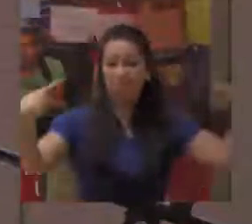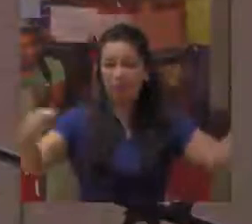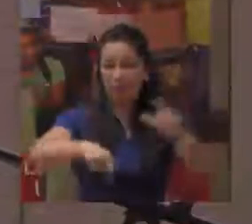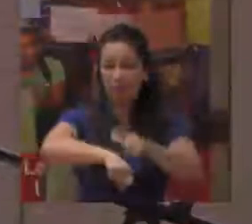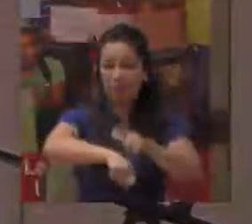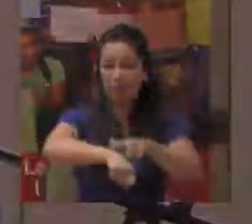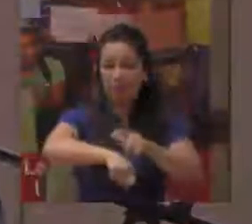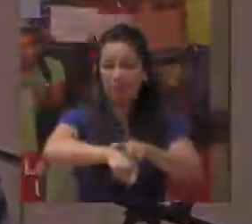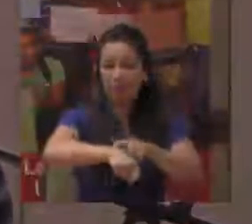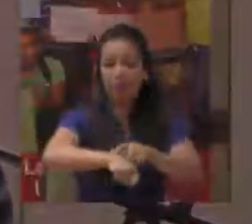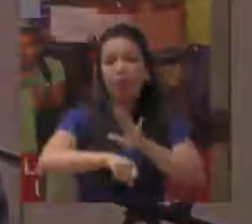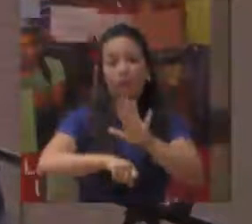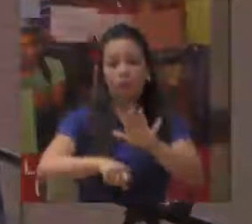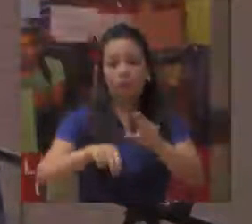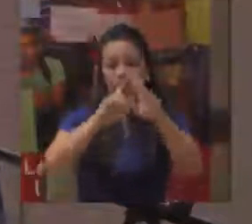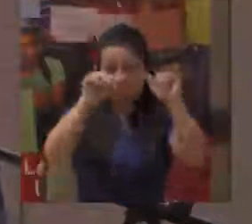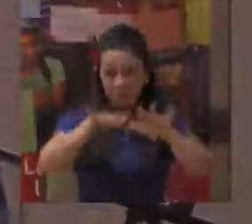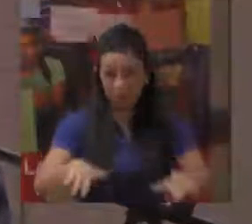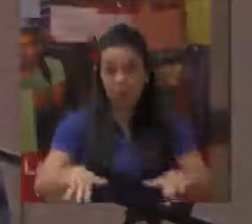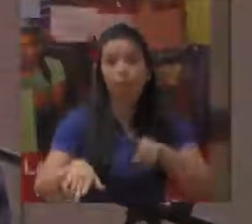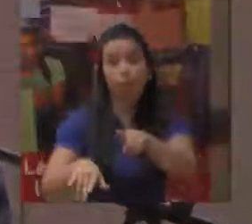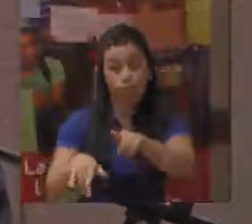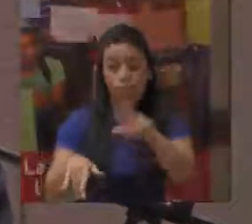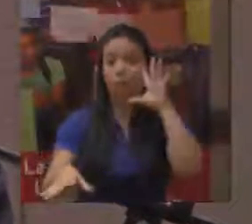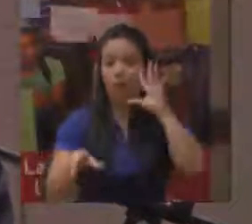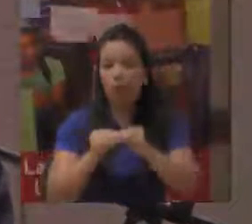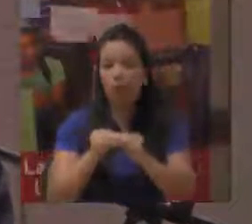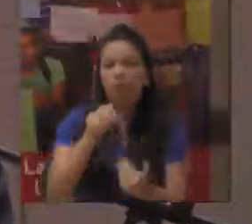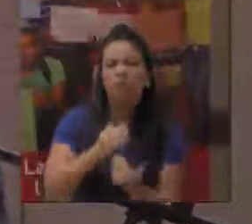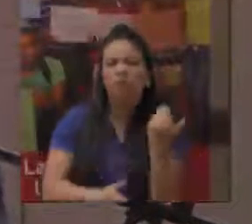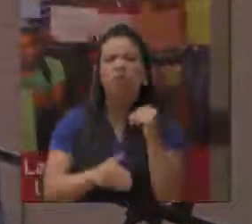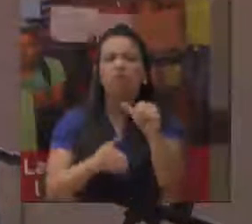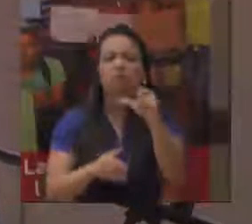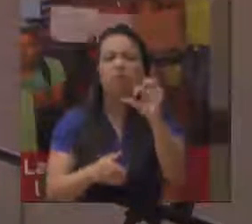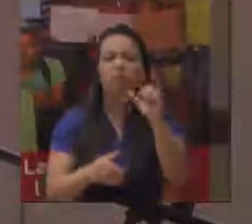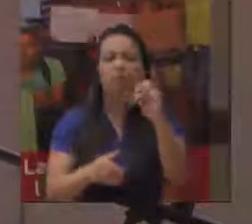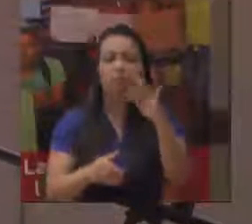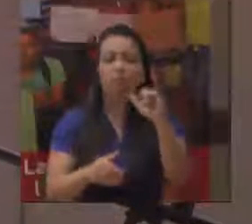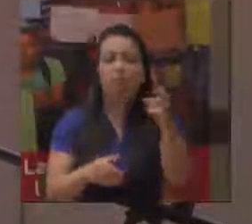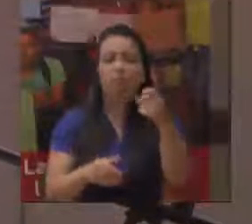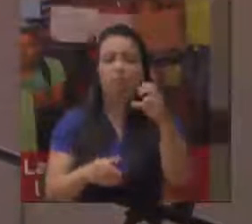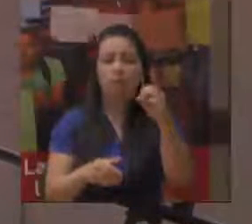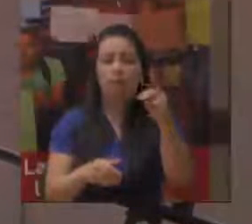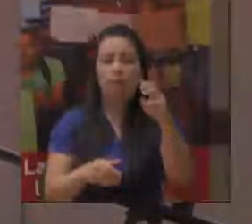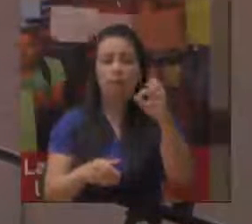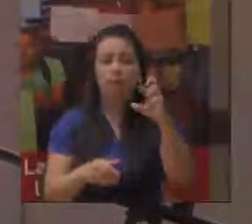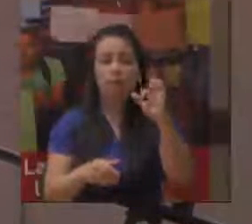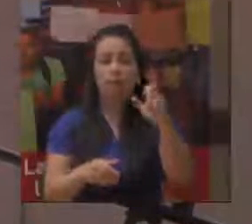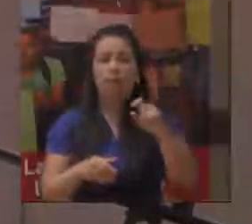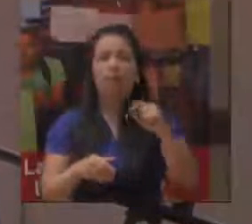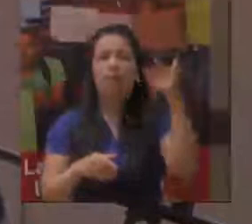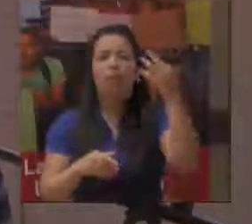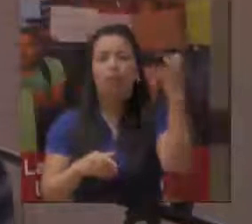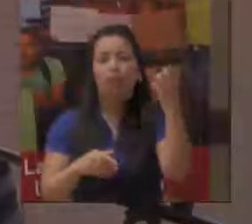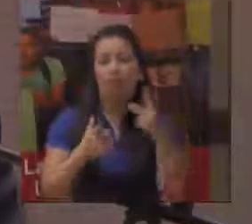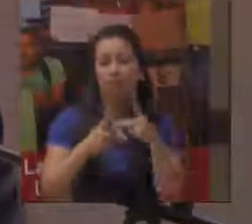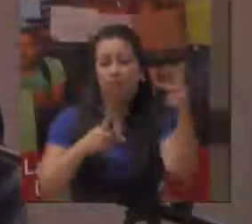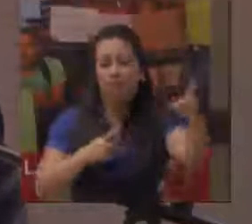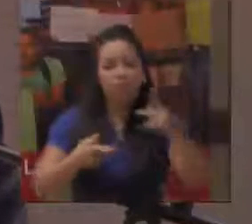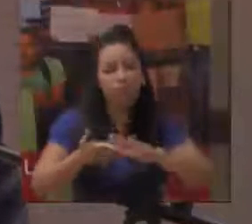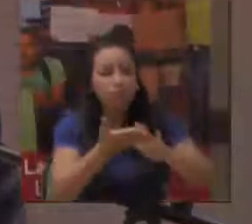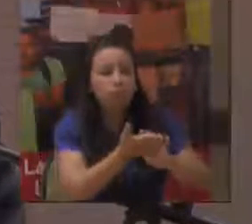través de la editorial Multimedia, iniciativa que se llamó Santiago de Compostela, 800 kilómetros de